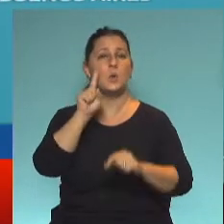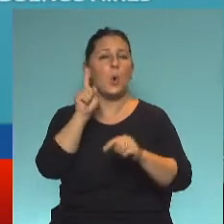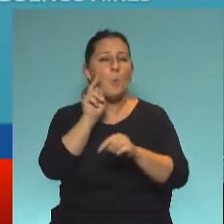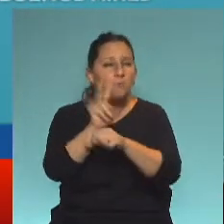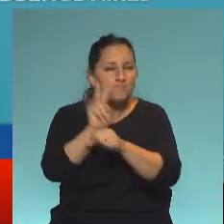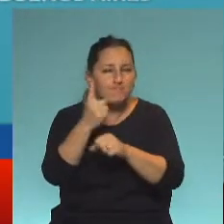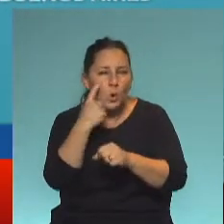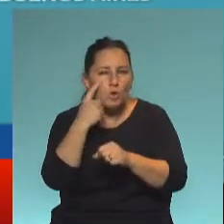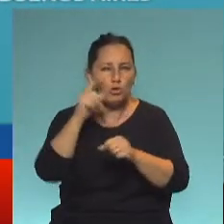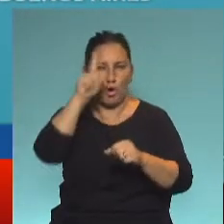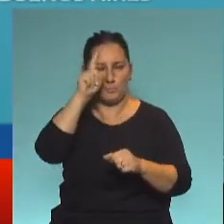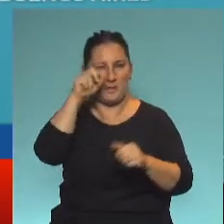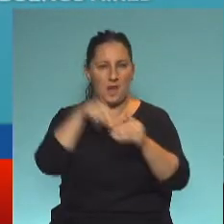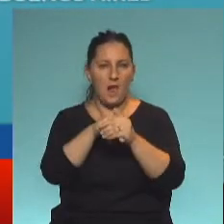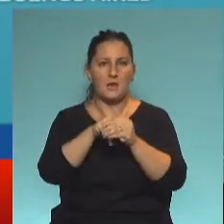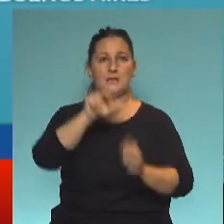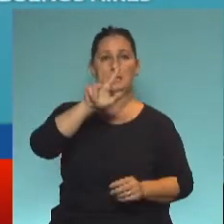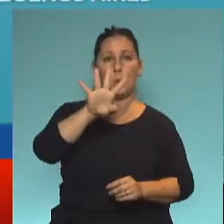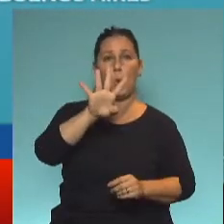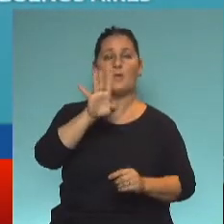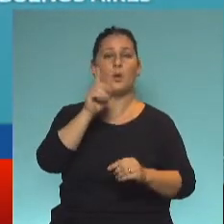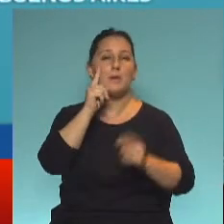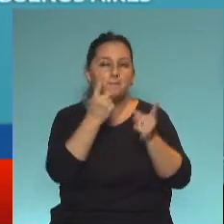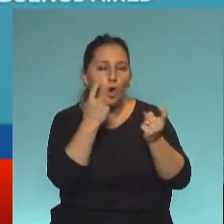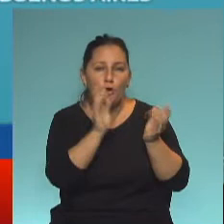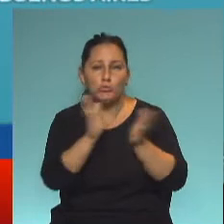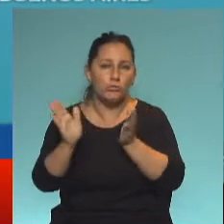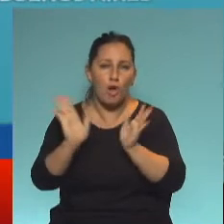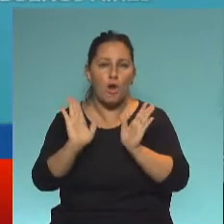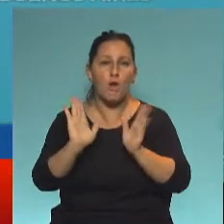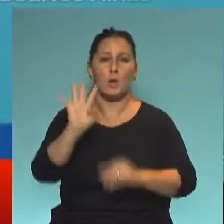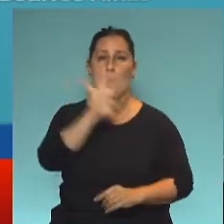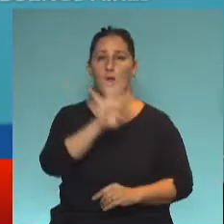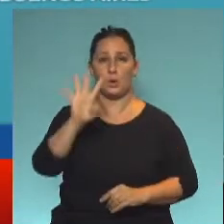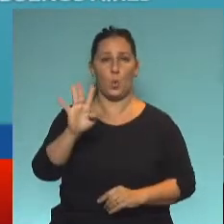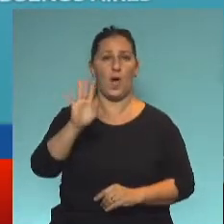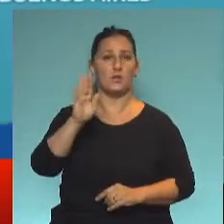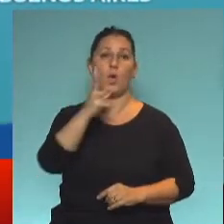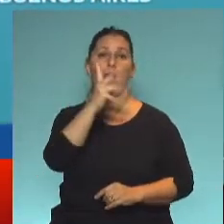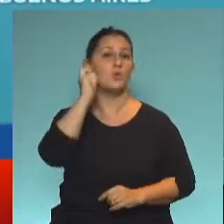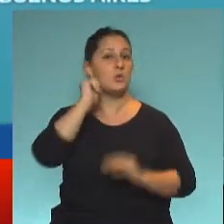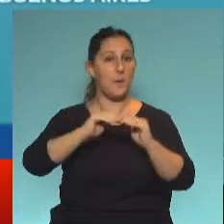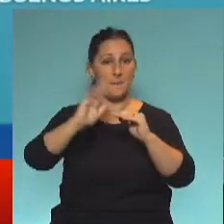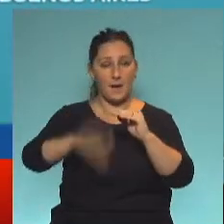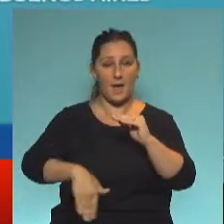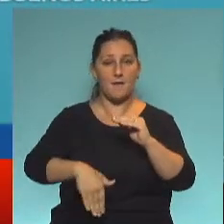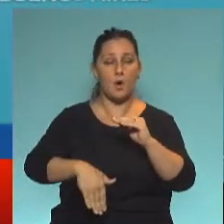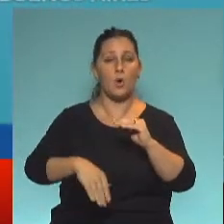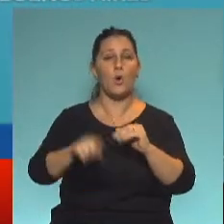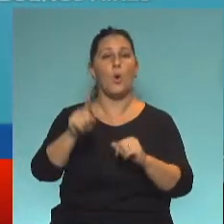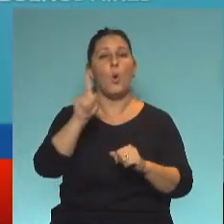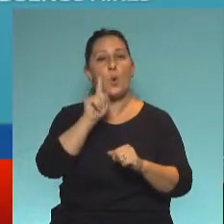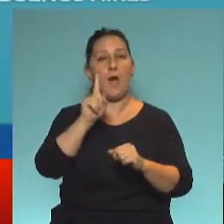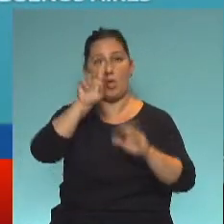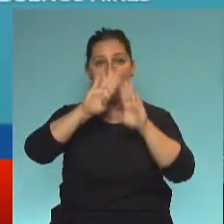mínimos, 34 en cuidados intermedios y 44 menores de 14 años en cuidados